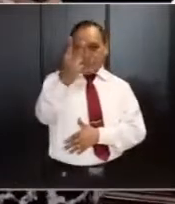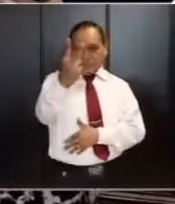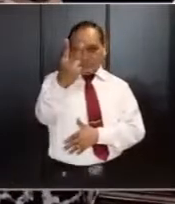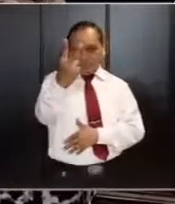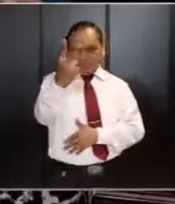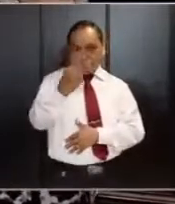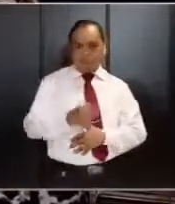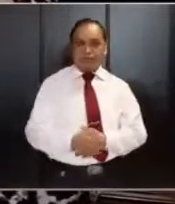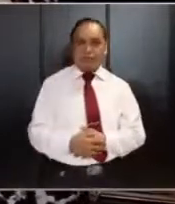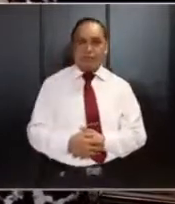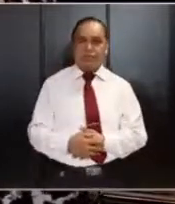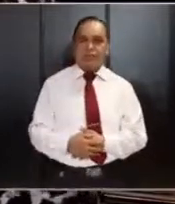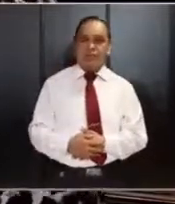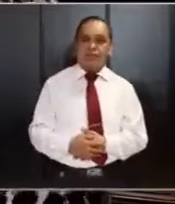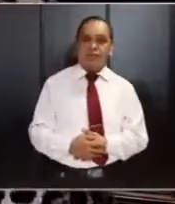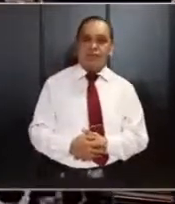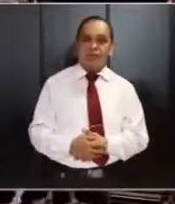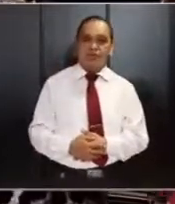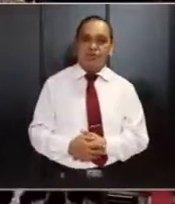4,152. ¡Bravo! Eso.